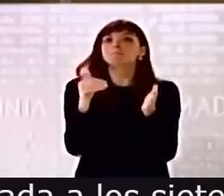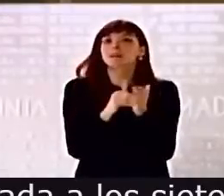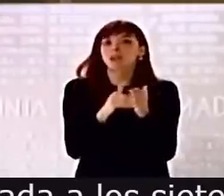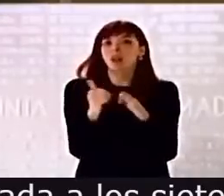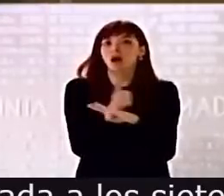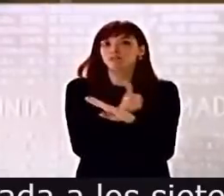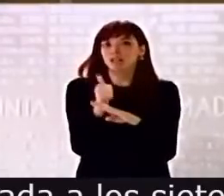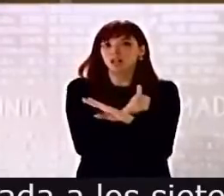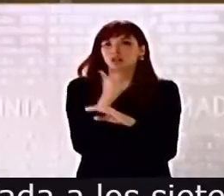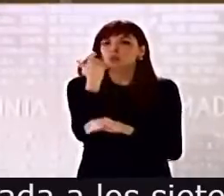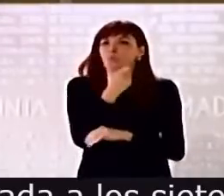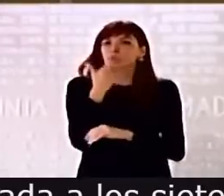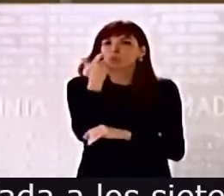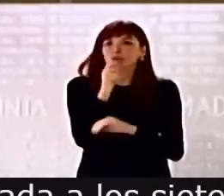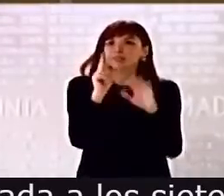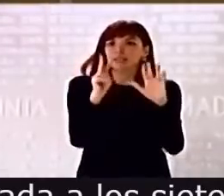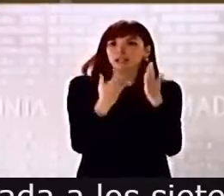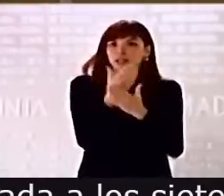días.